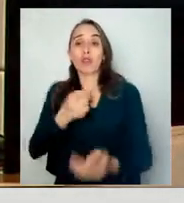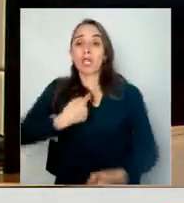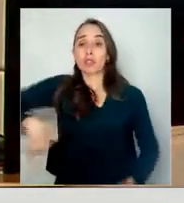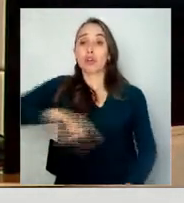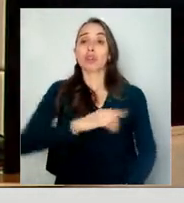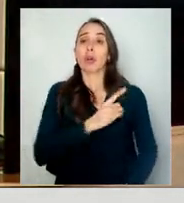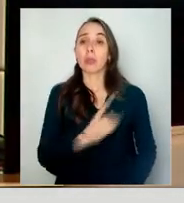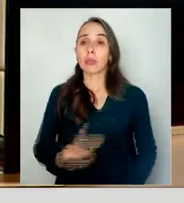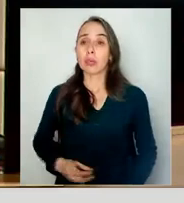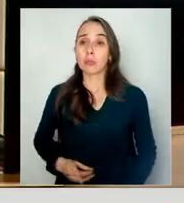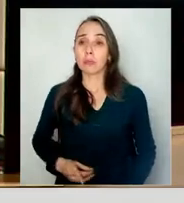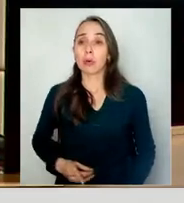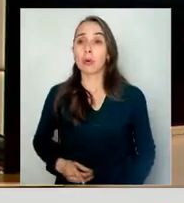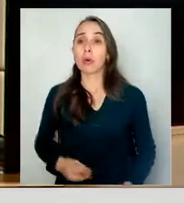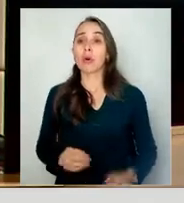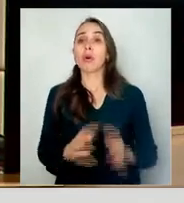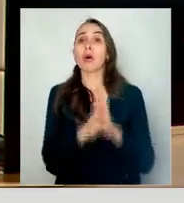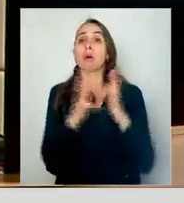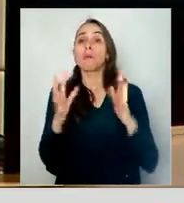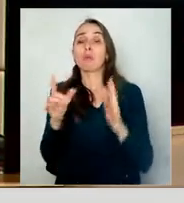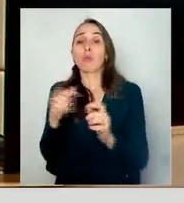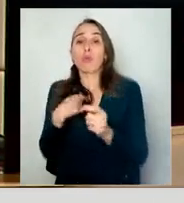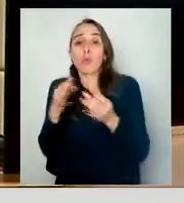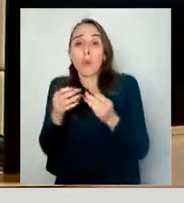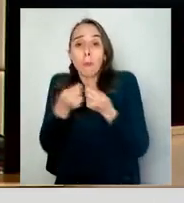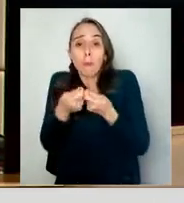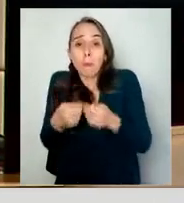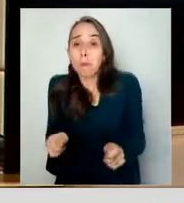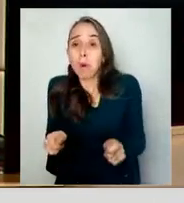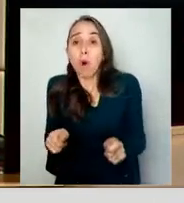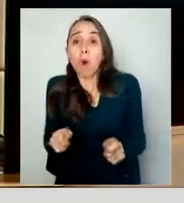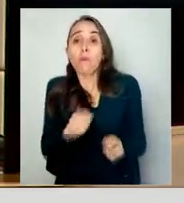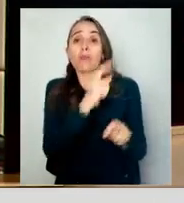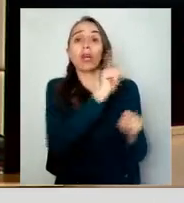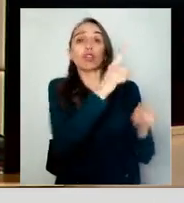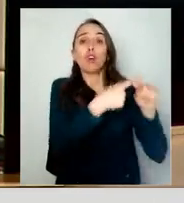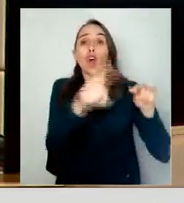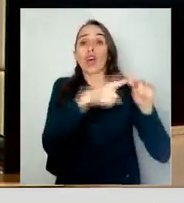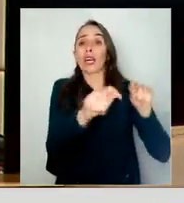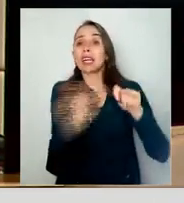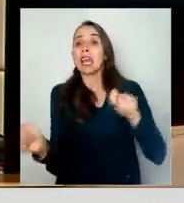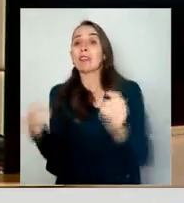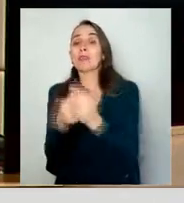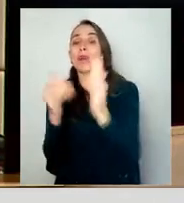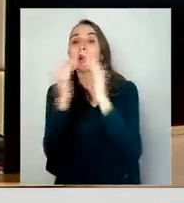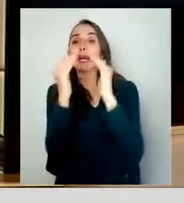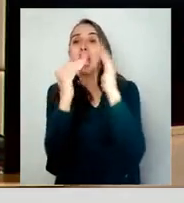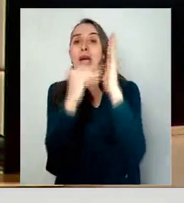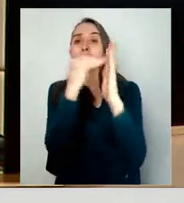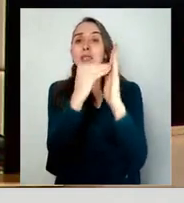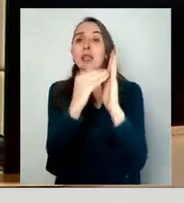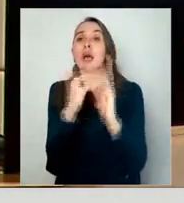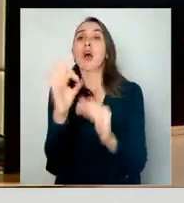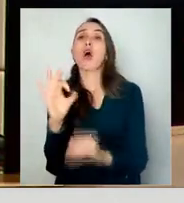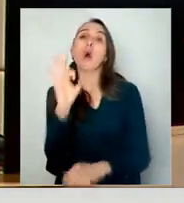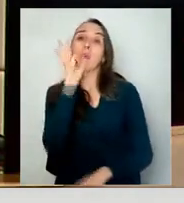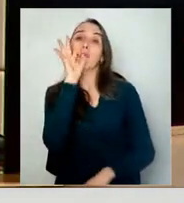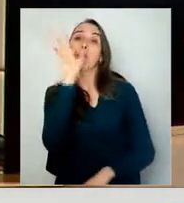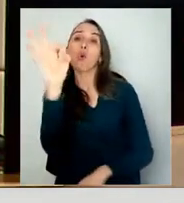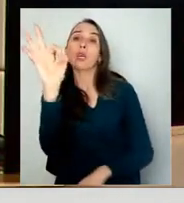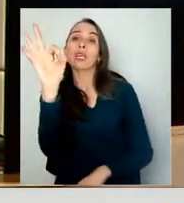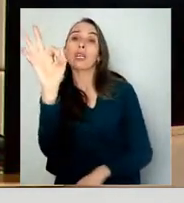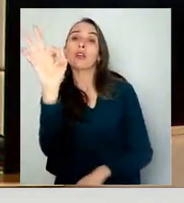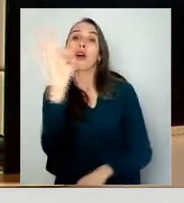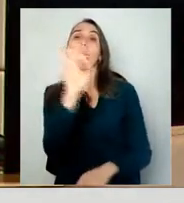demasiado pobres para obtener un crédito hipotecario y son considerados demasiado ricos para obtener un